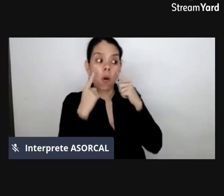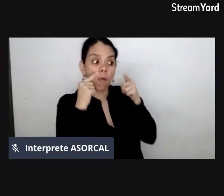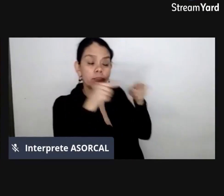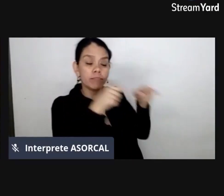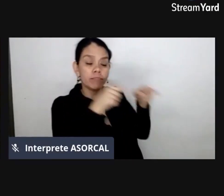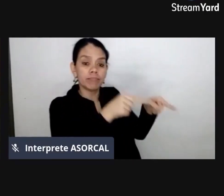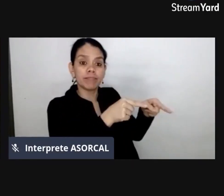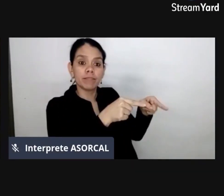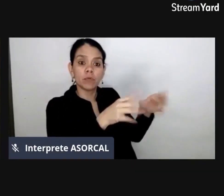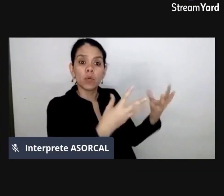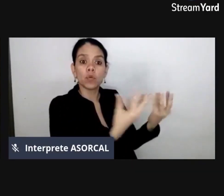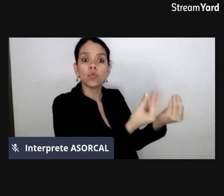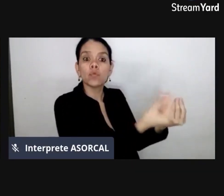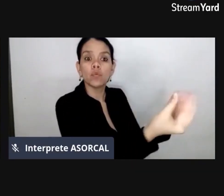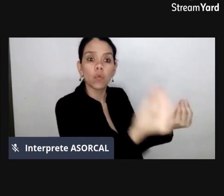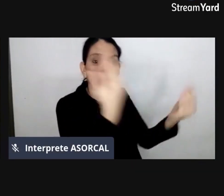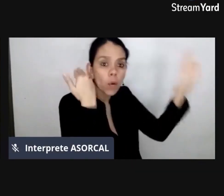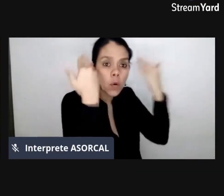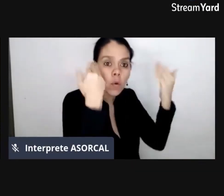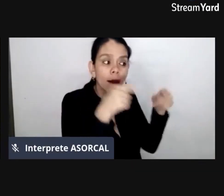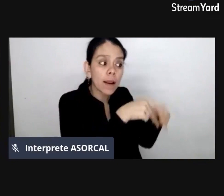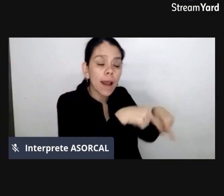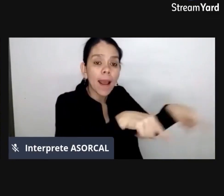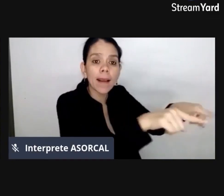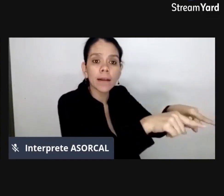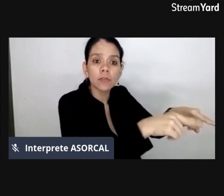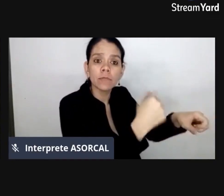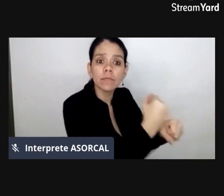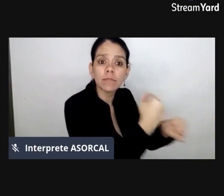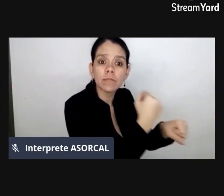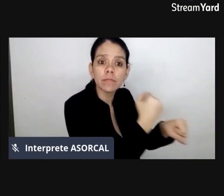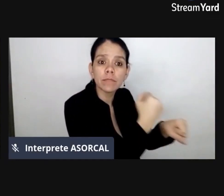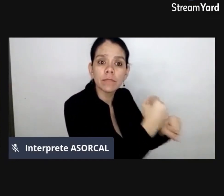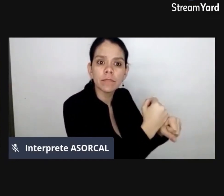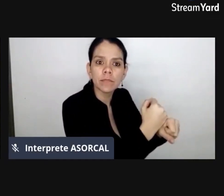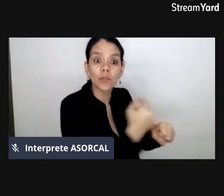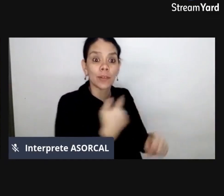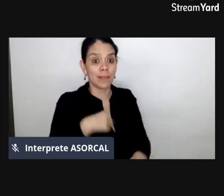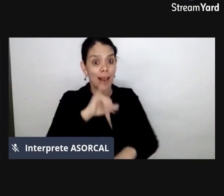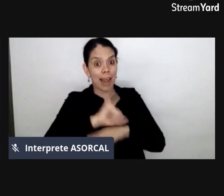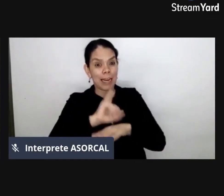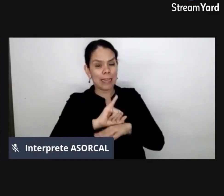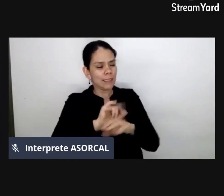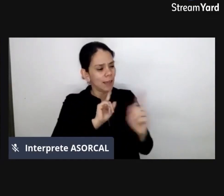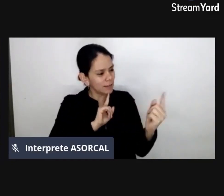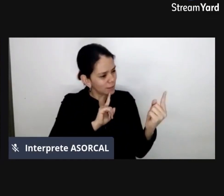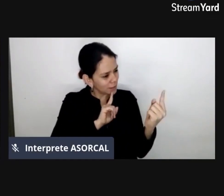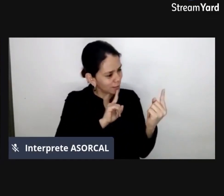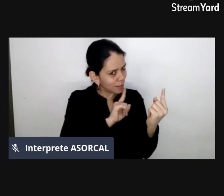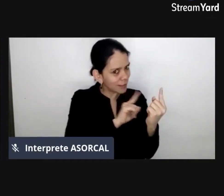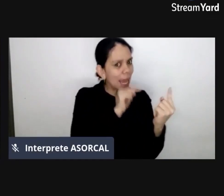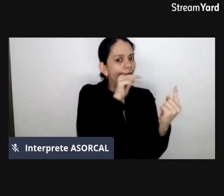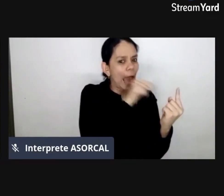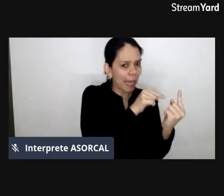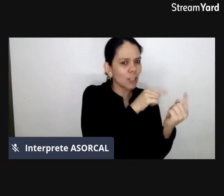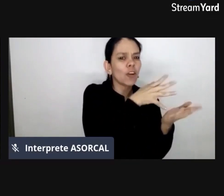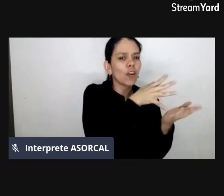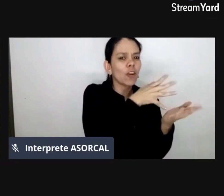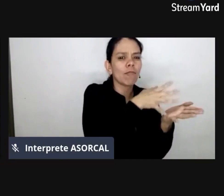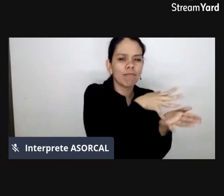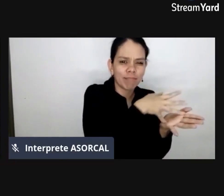comenzaba a acercarse a las clases marginadas y a ganarse un enemigo, la oligarquía nacional, el verdadero poder tras el